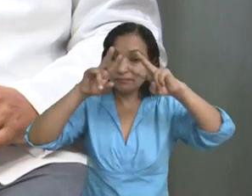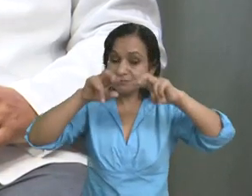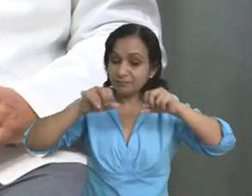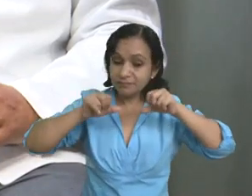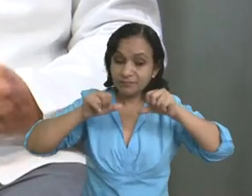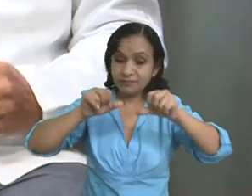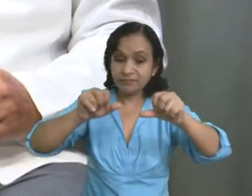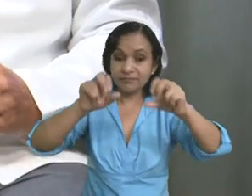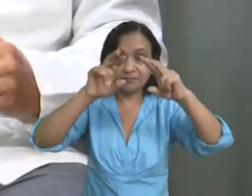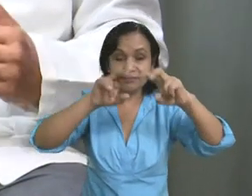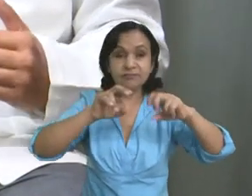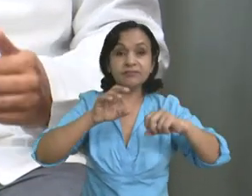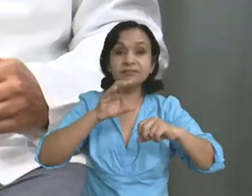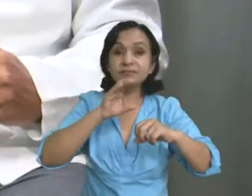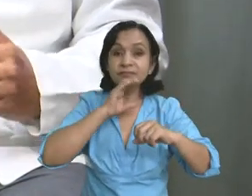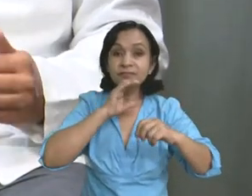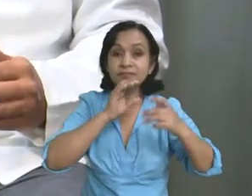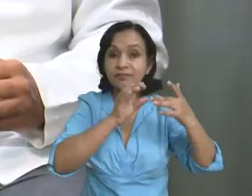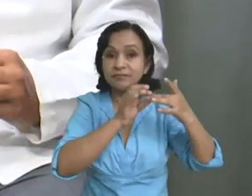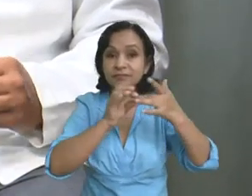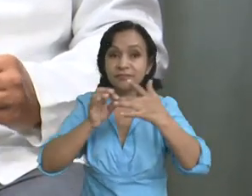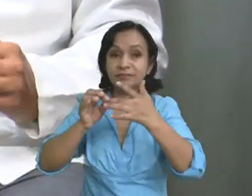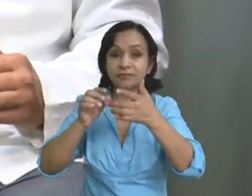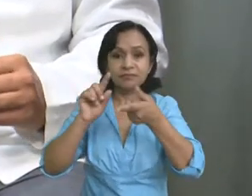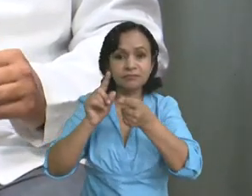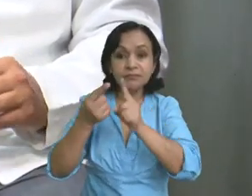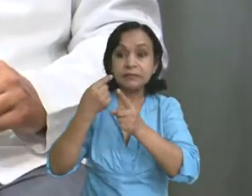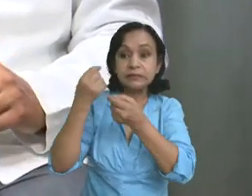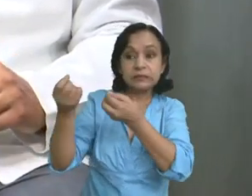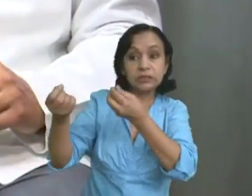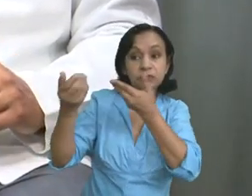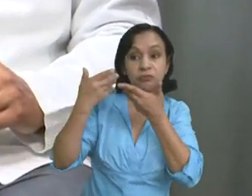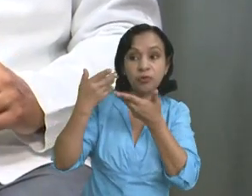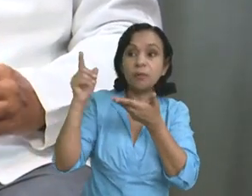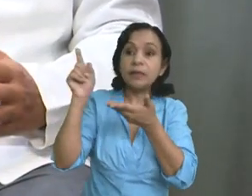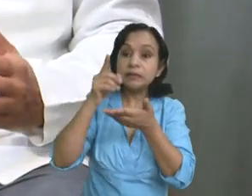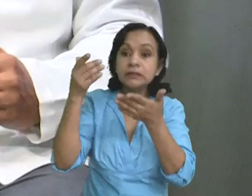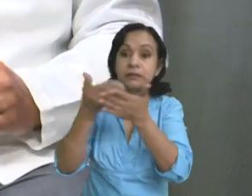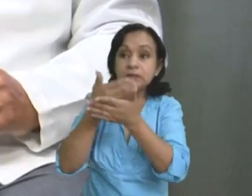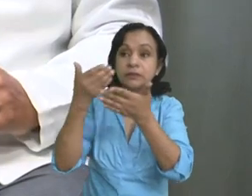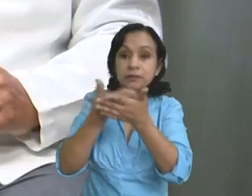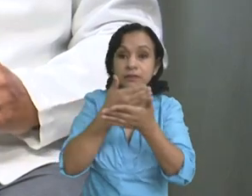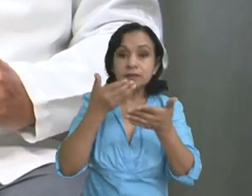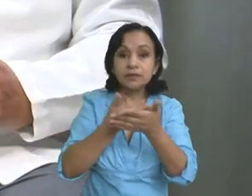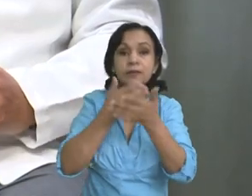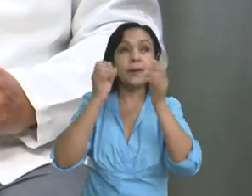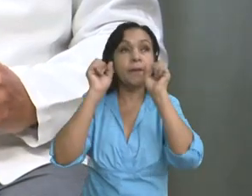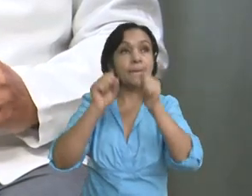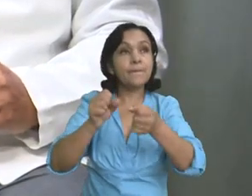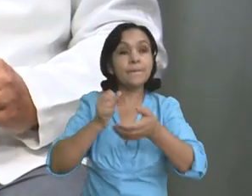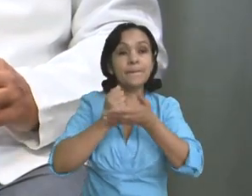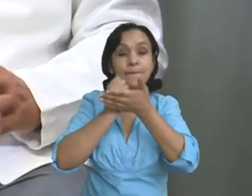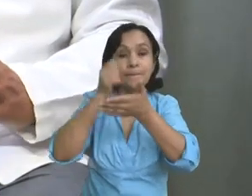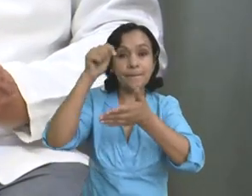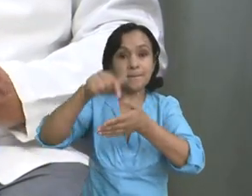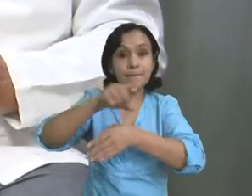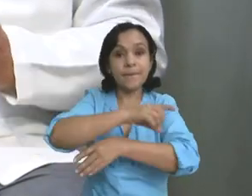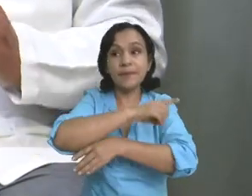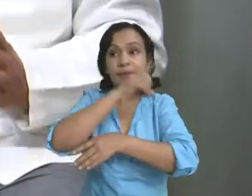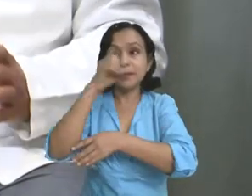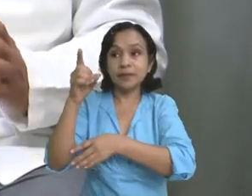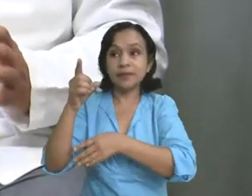nuestros especialistas en Cuba, que nos van actualizando también sobre las cosas que se van haciendo por allá. Eso nos permite hoy, como usted bien